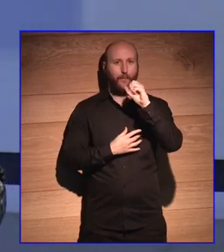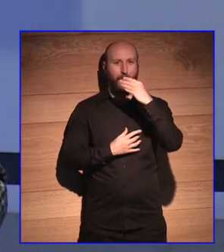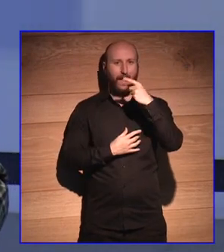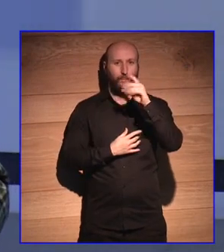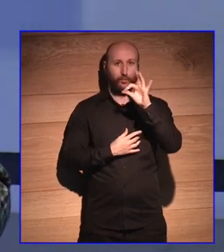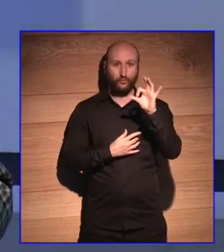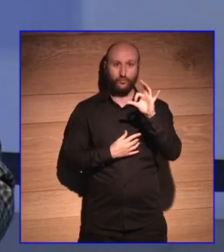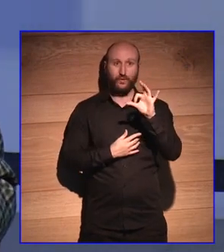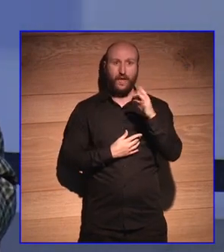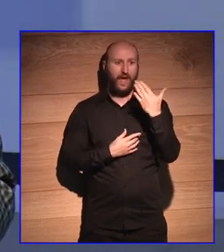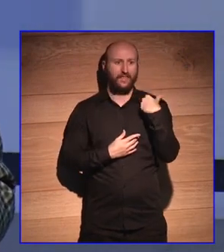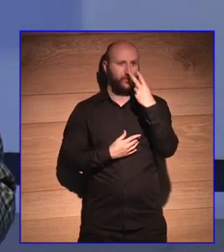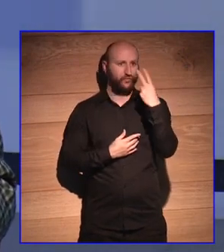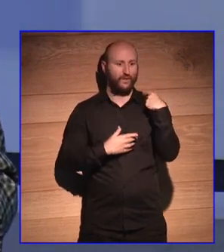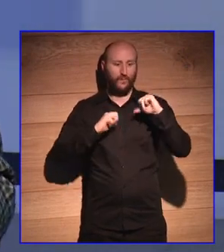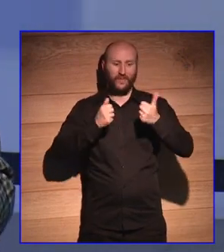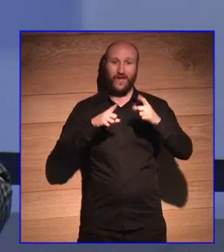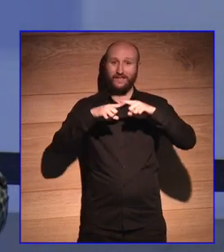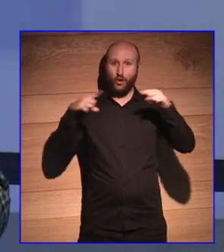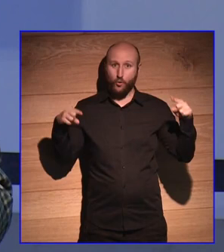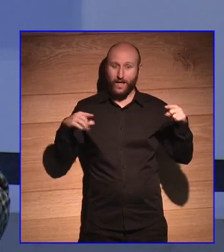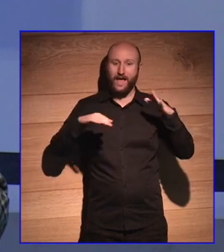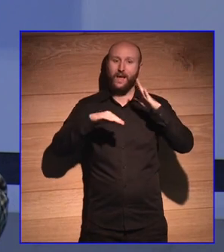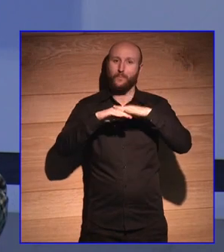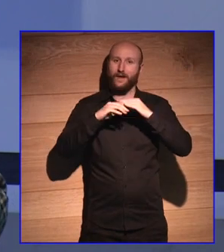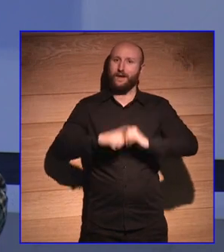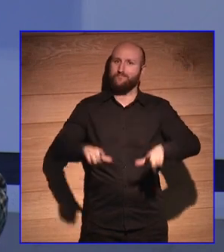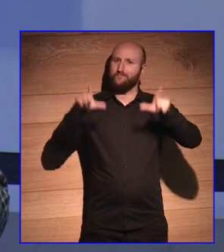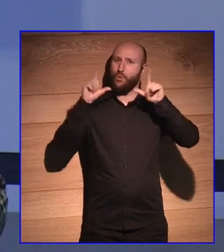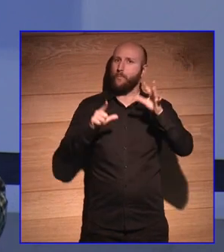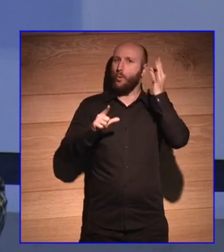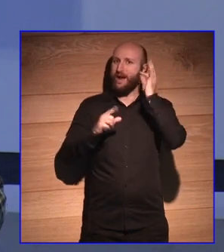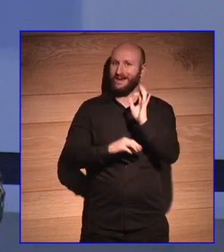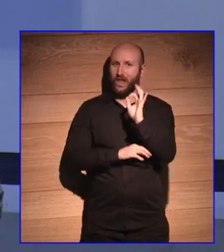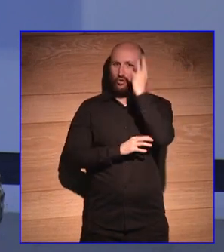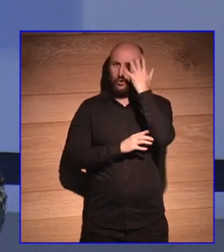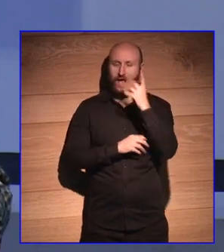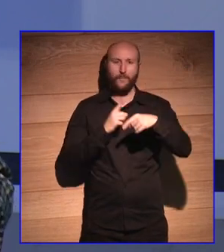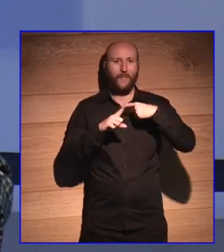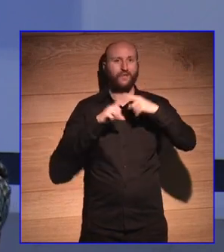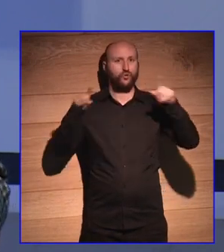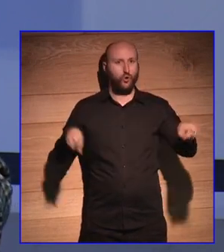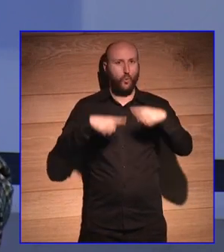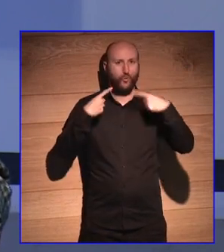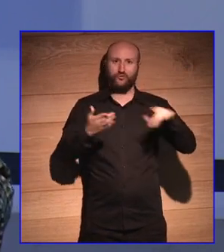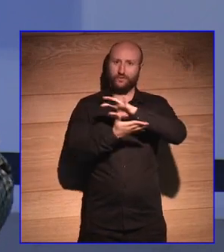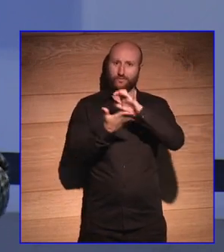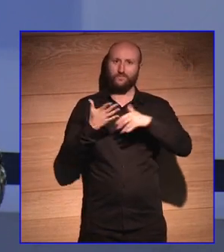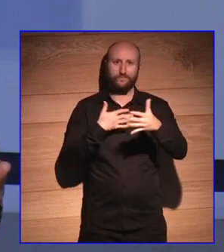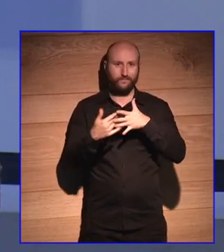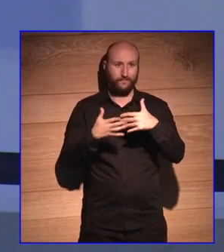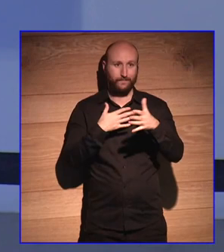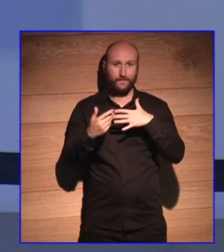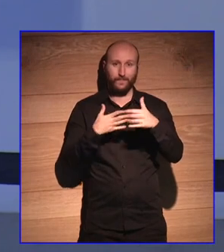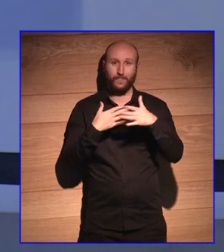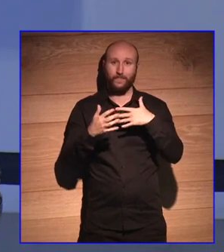de años anualmente segovia para dar lugar a la mujer creadora a la mujer compositora y obviamente el hecho de tener a